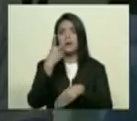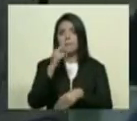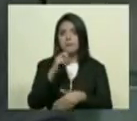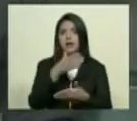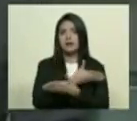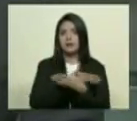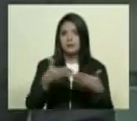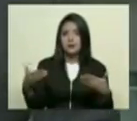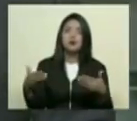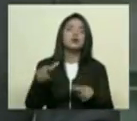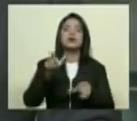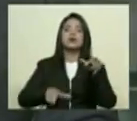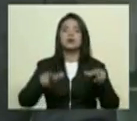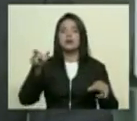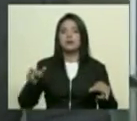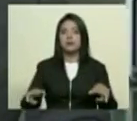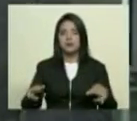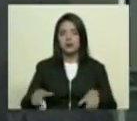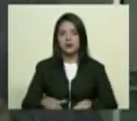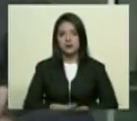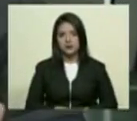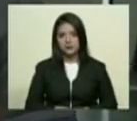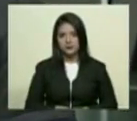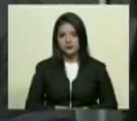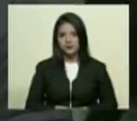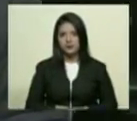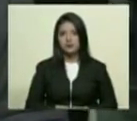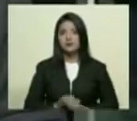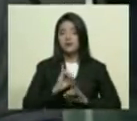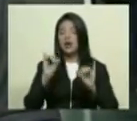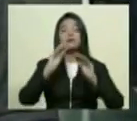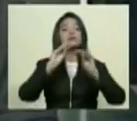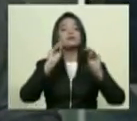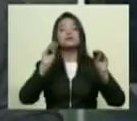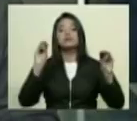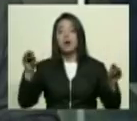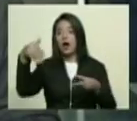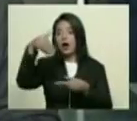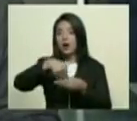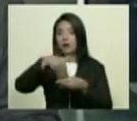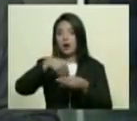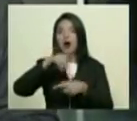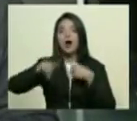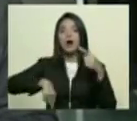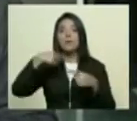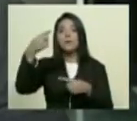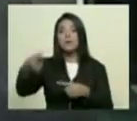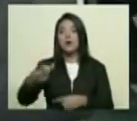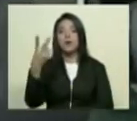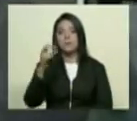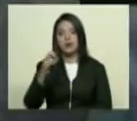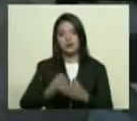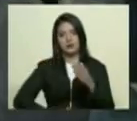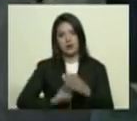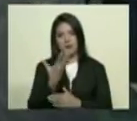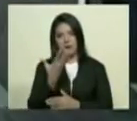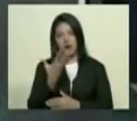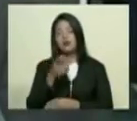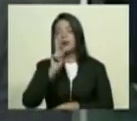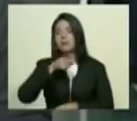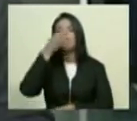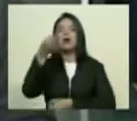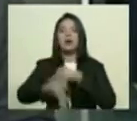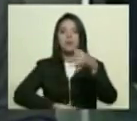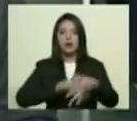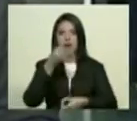20.7 millones de electores que han sido convocados a sufragar el próximo un 20 de mayo de igual manera explica por